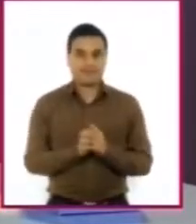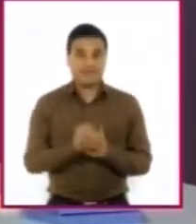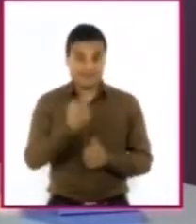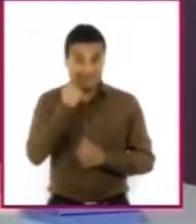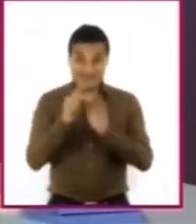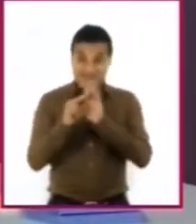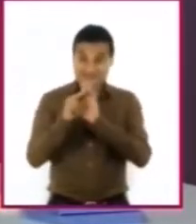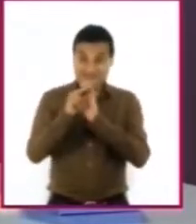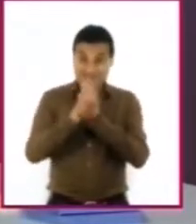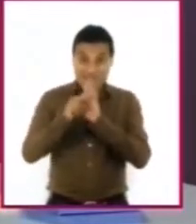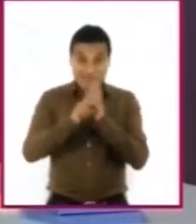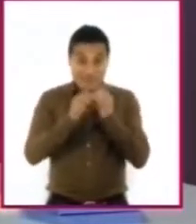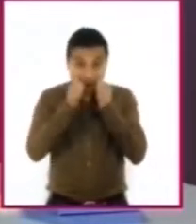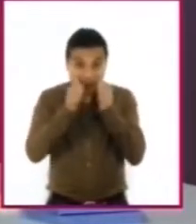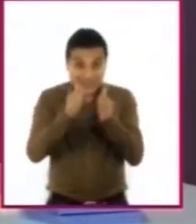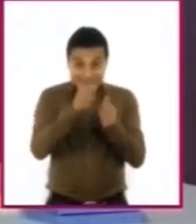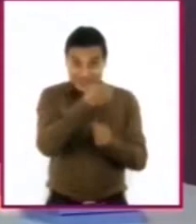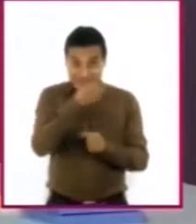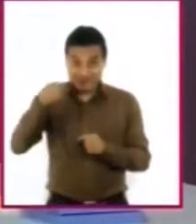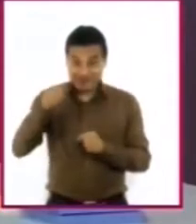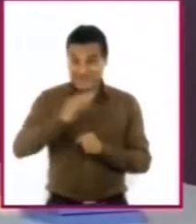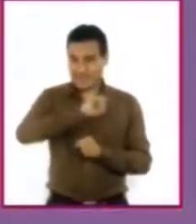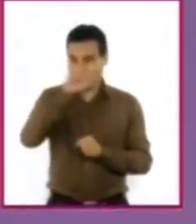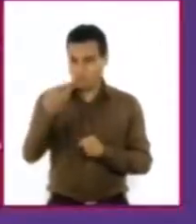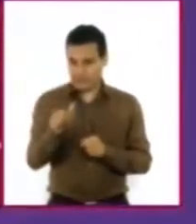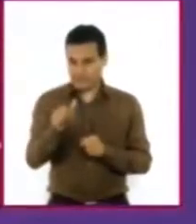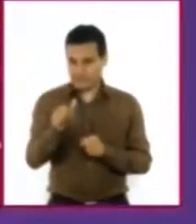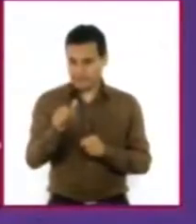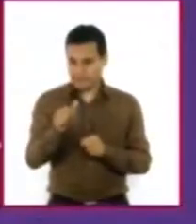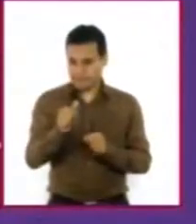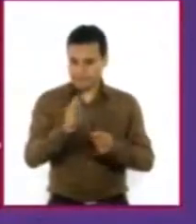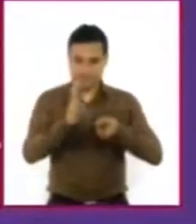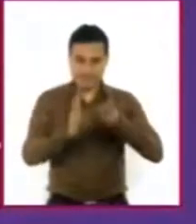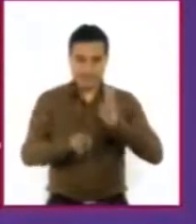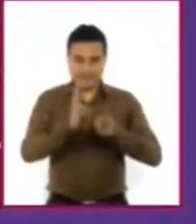video y después reflexiona sobre lo siguiente.